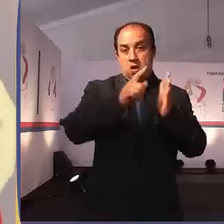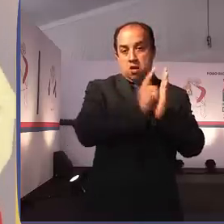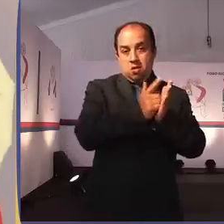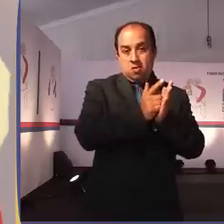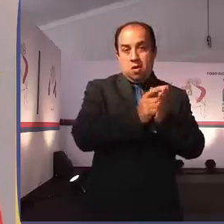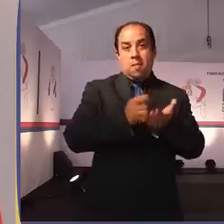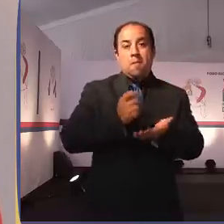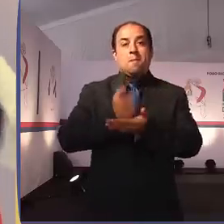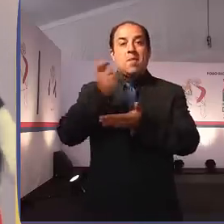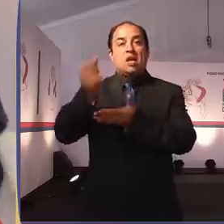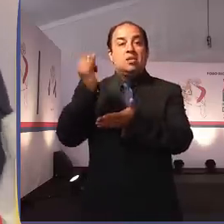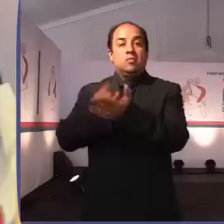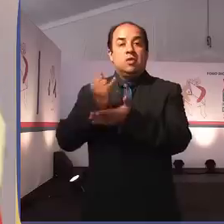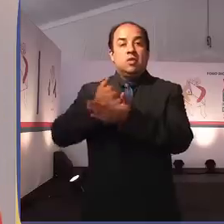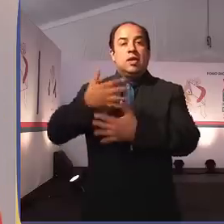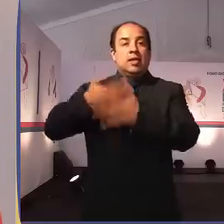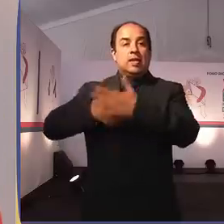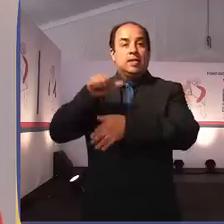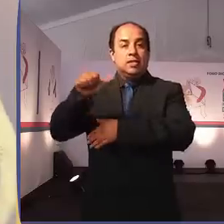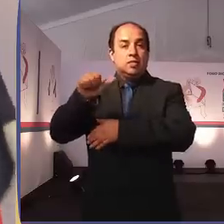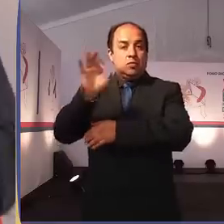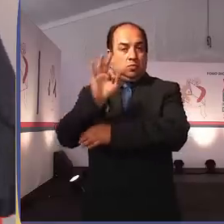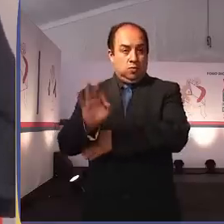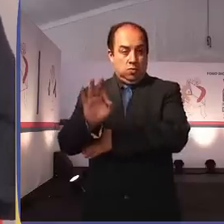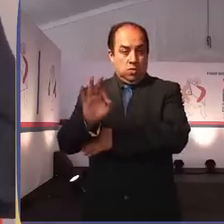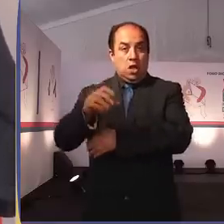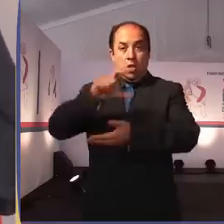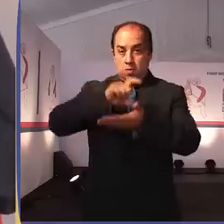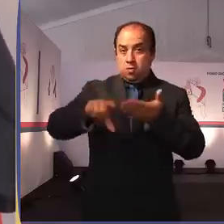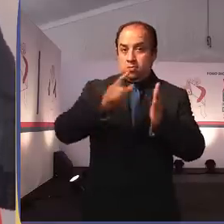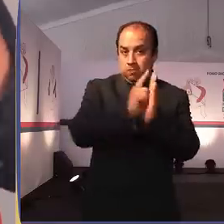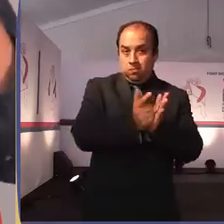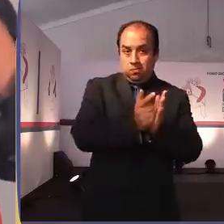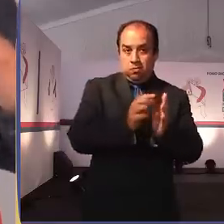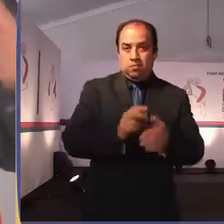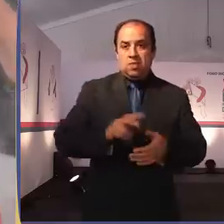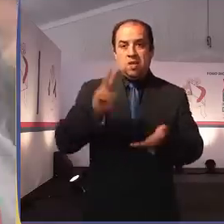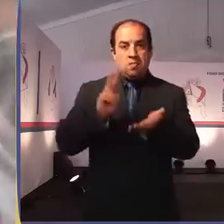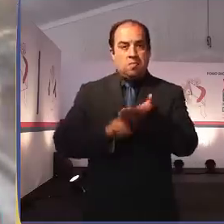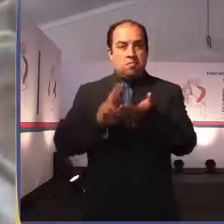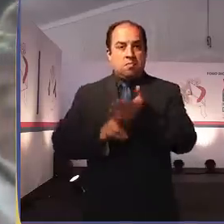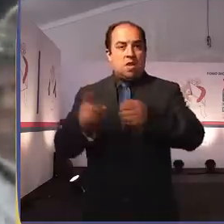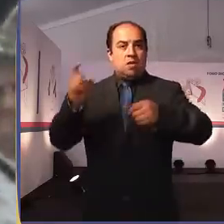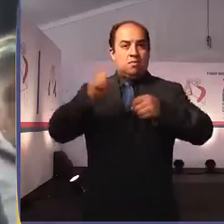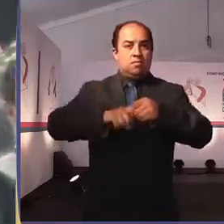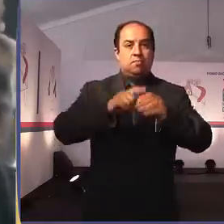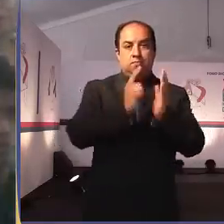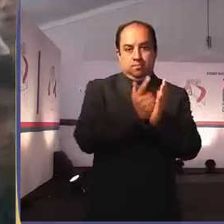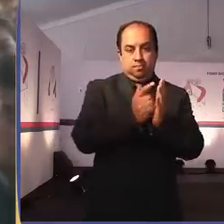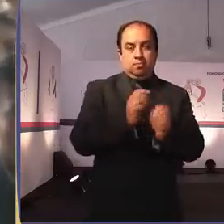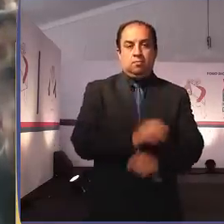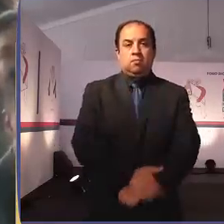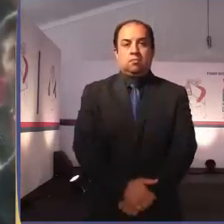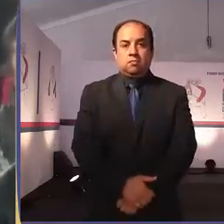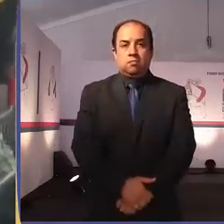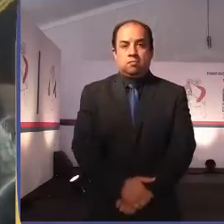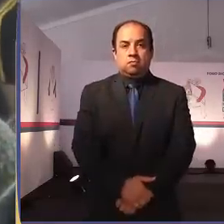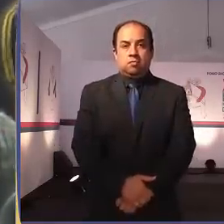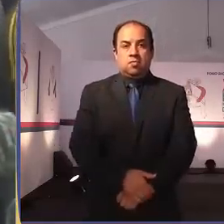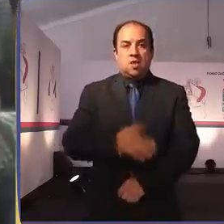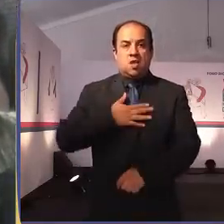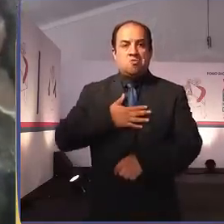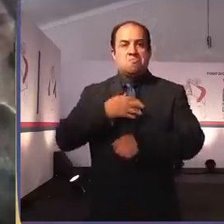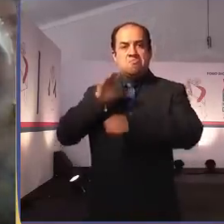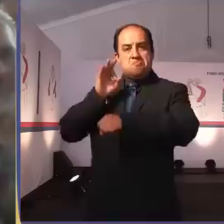15-16% de impuesto por comprar un libro, valor agregado al libro. Y yo trataba